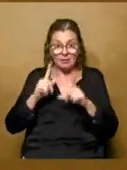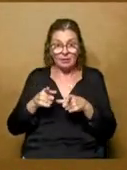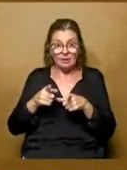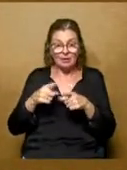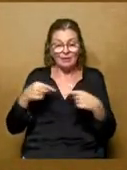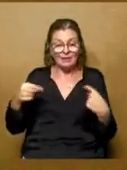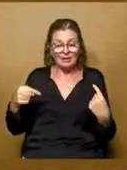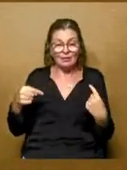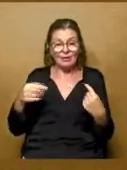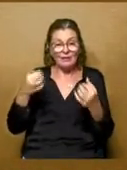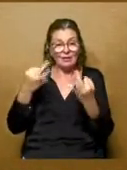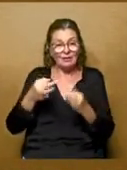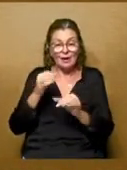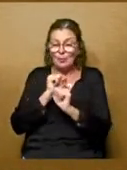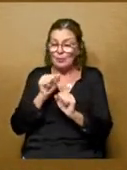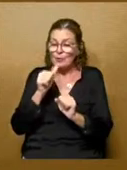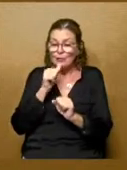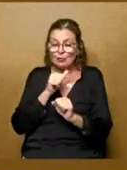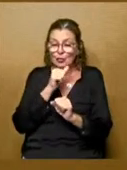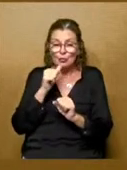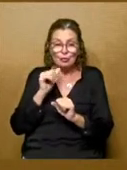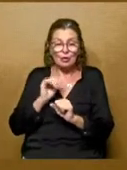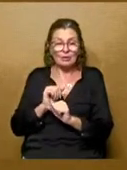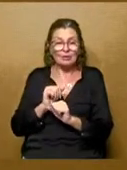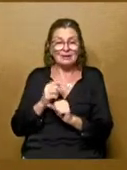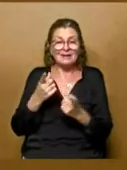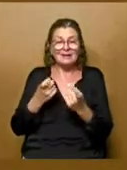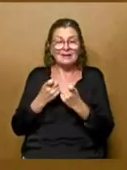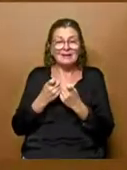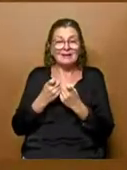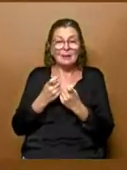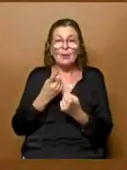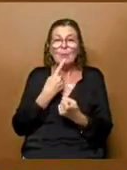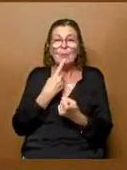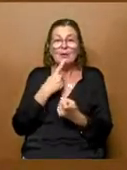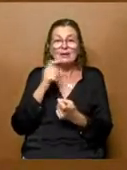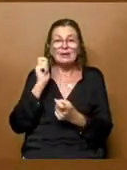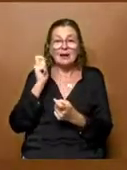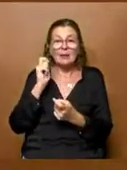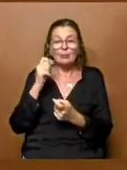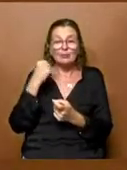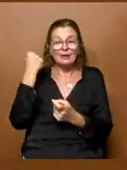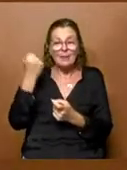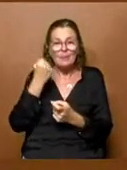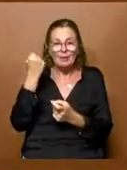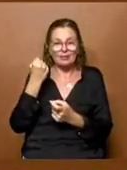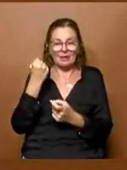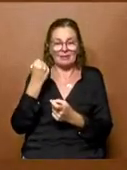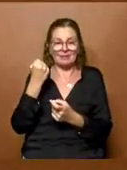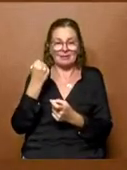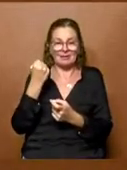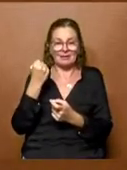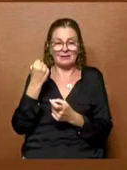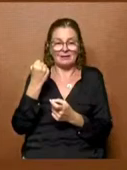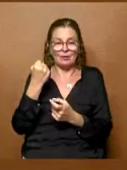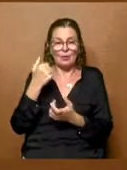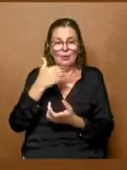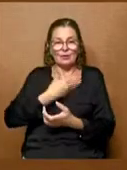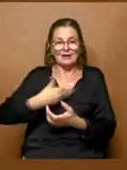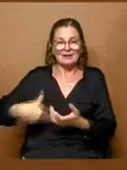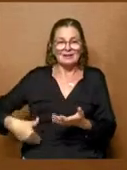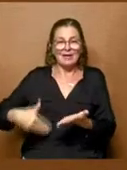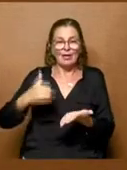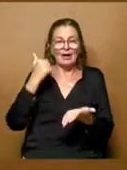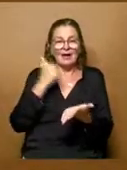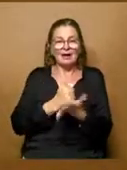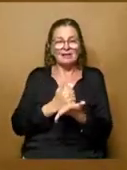cosas que de verdad no pudimos resolver. Requiere que tengamos políticas públicas robustas, con un Estado que sea garante